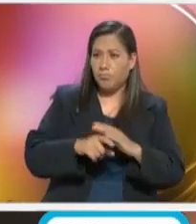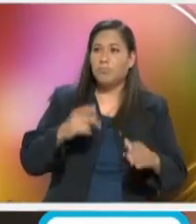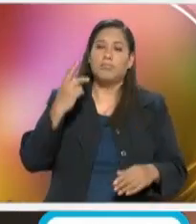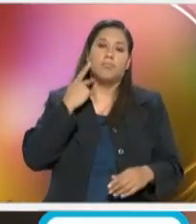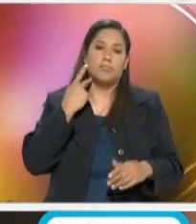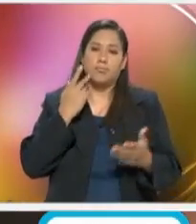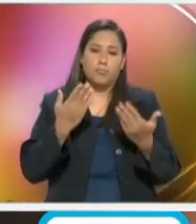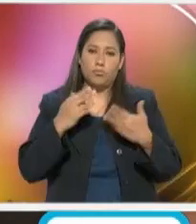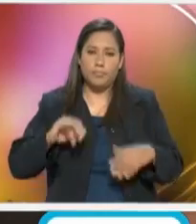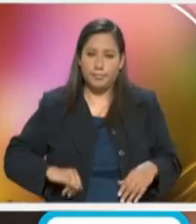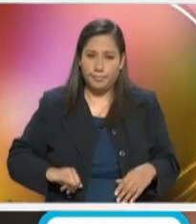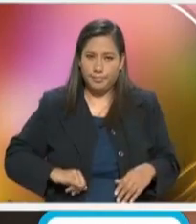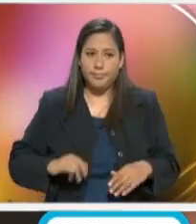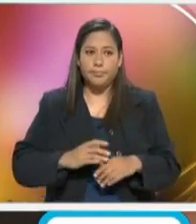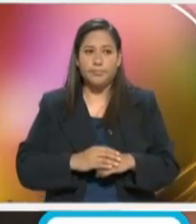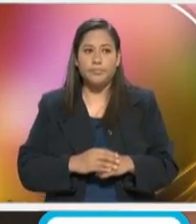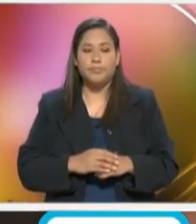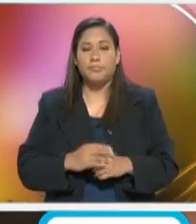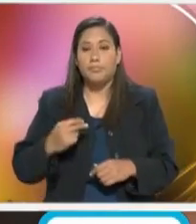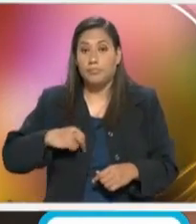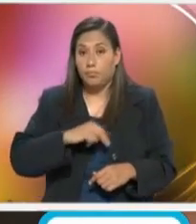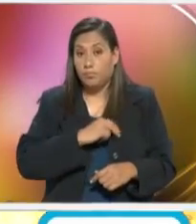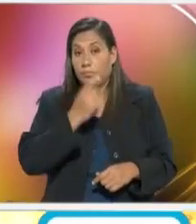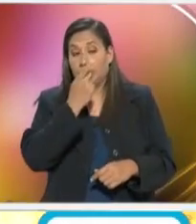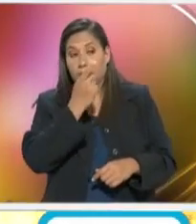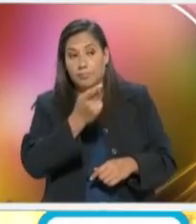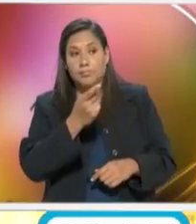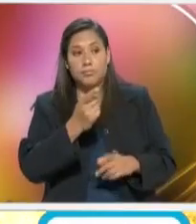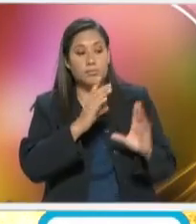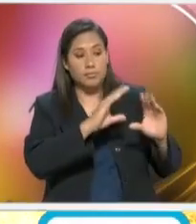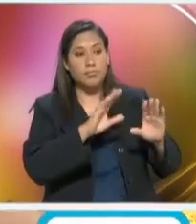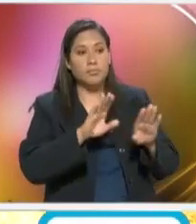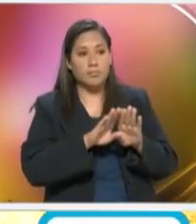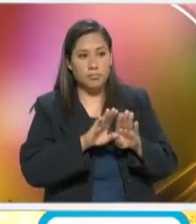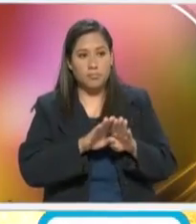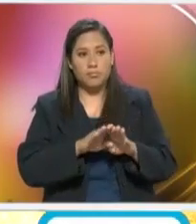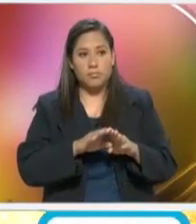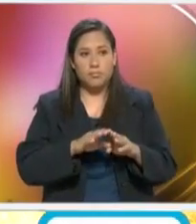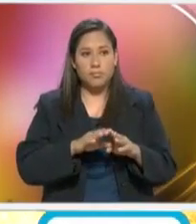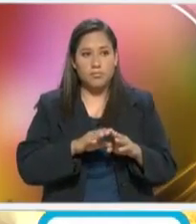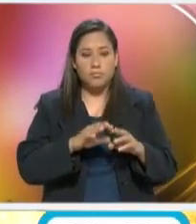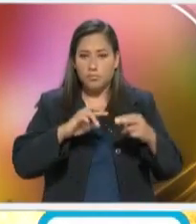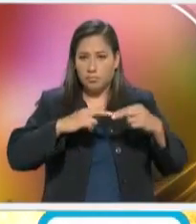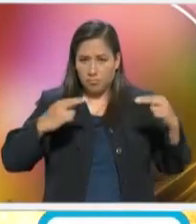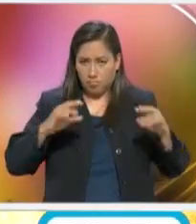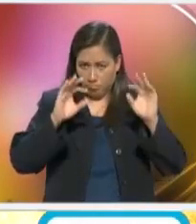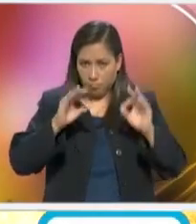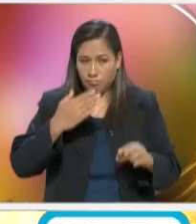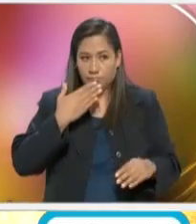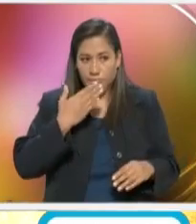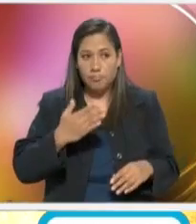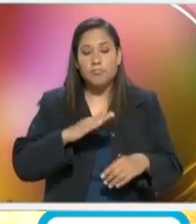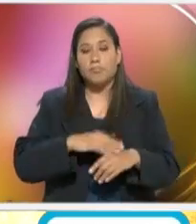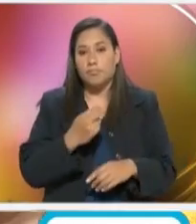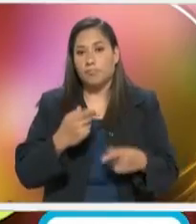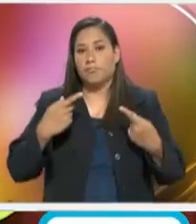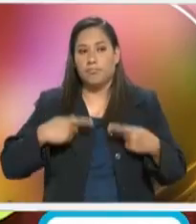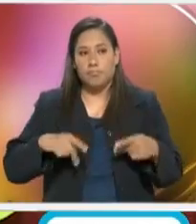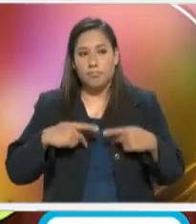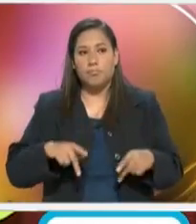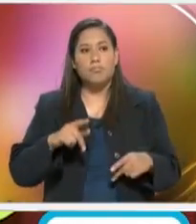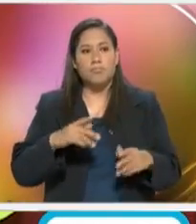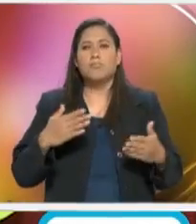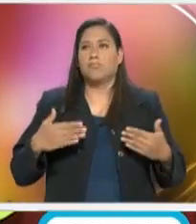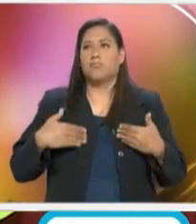políticos, entonces no llegamos nosotros a decir cómo deben de ser las cosas, ¿saben? Es una relación horizontal. Por eso las personas se